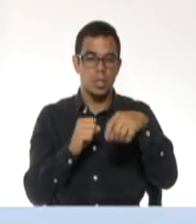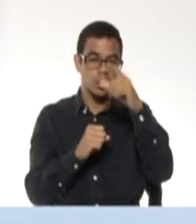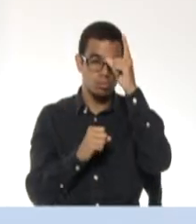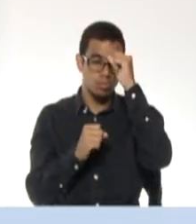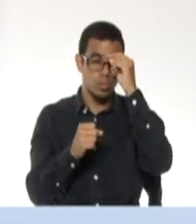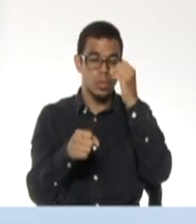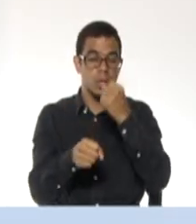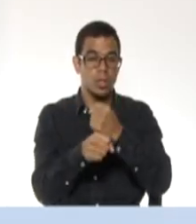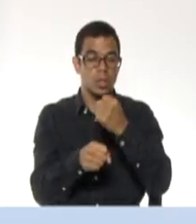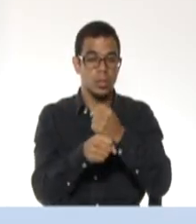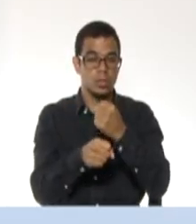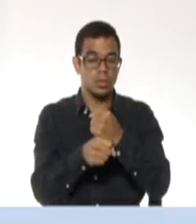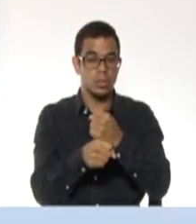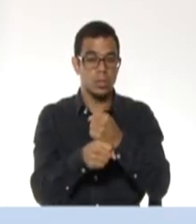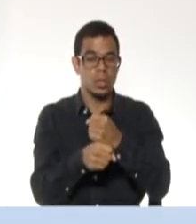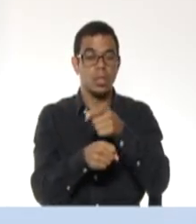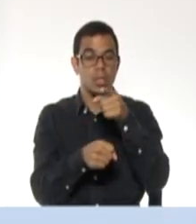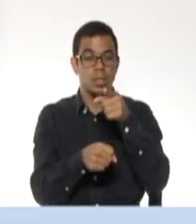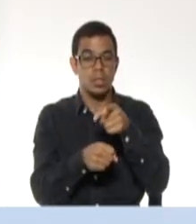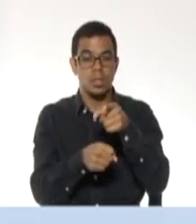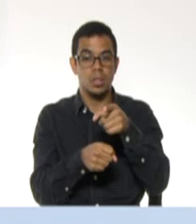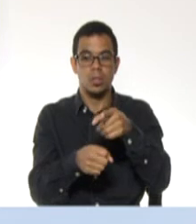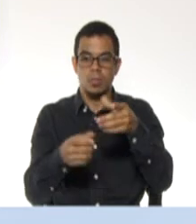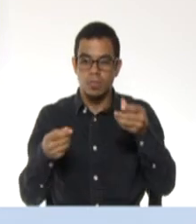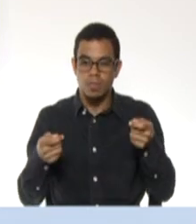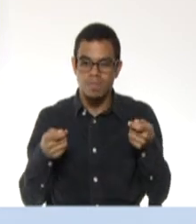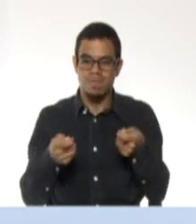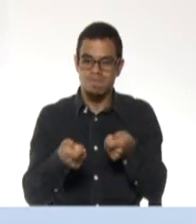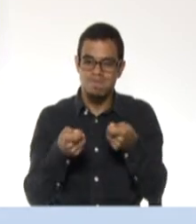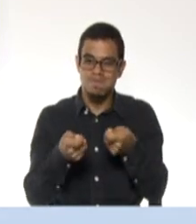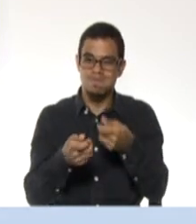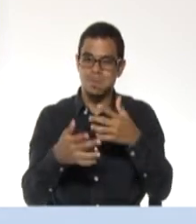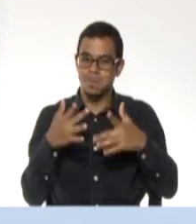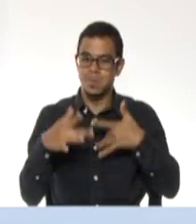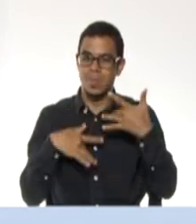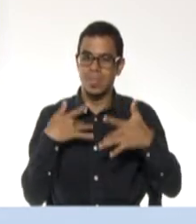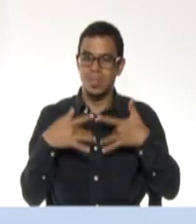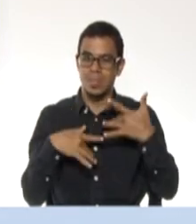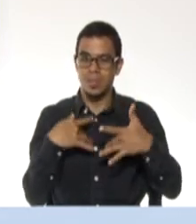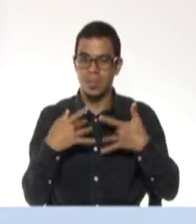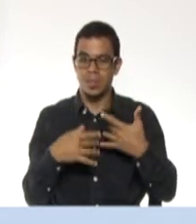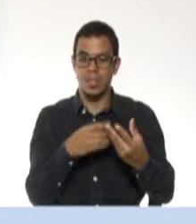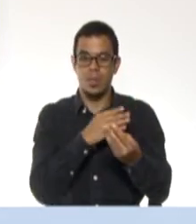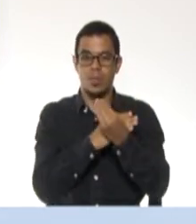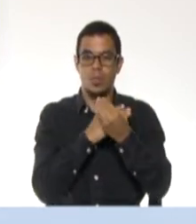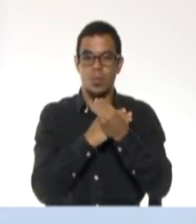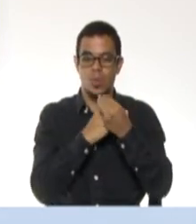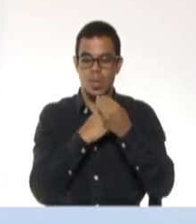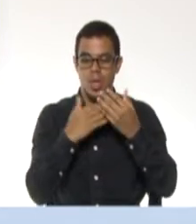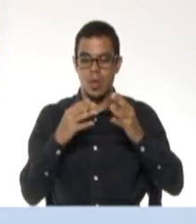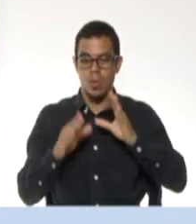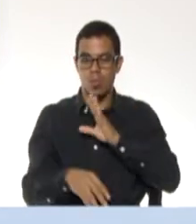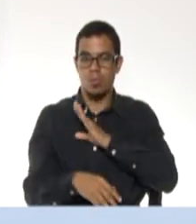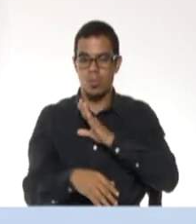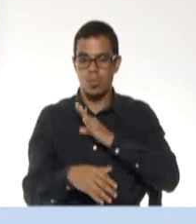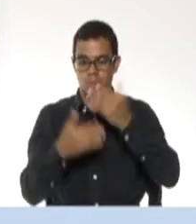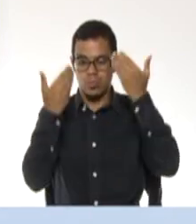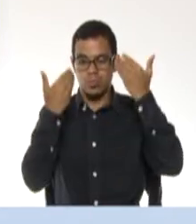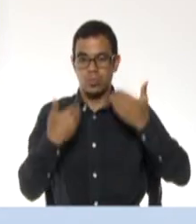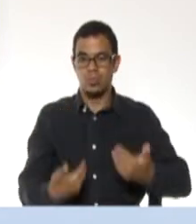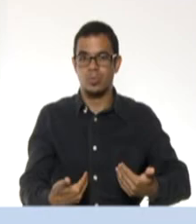laboral, que nosotros podamos hacer énfasis en esas actividades de autocuidado, las cuales son